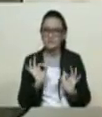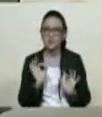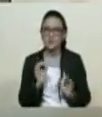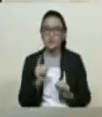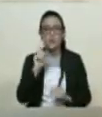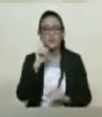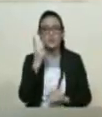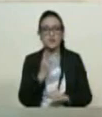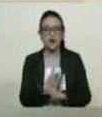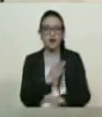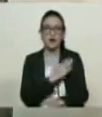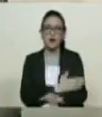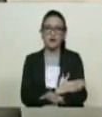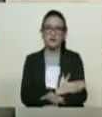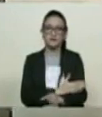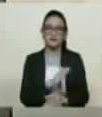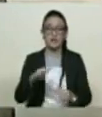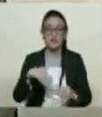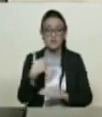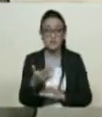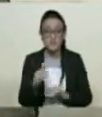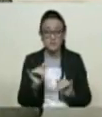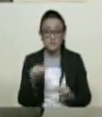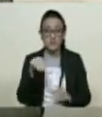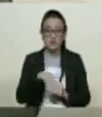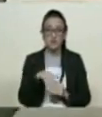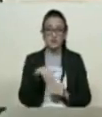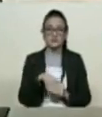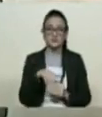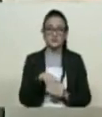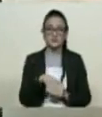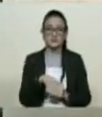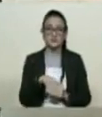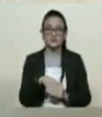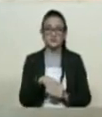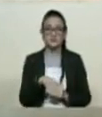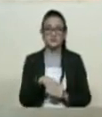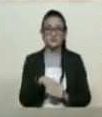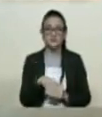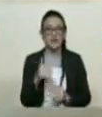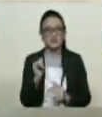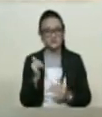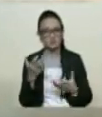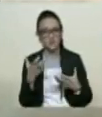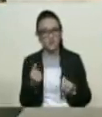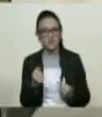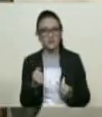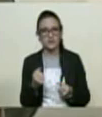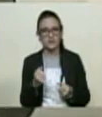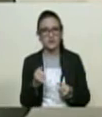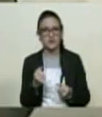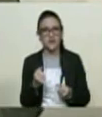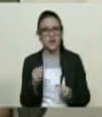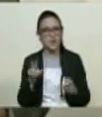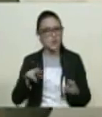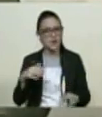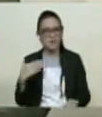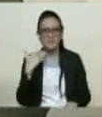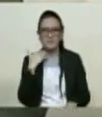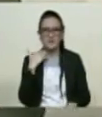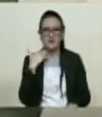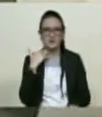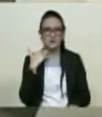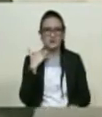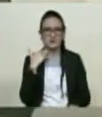antes y el día después de la elección, de manera tal que ahí hay una gran seguridad. Y nunca hemos fallado, desde que la